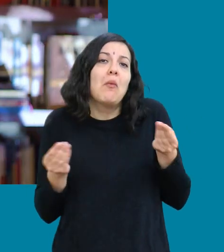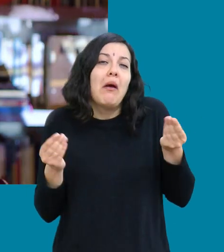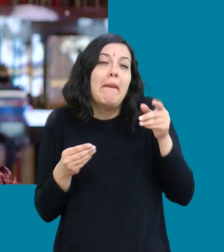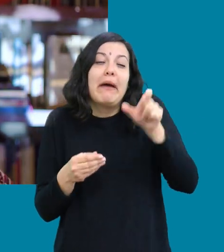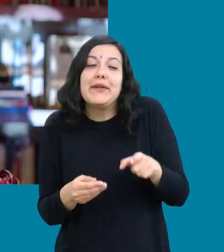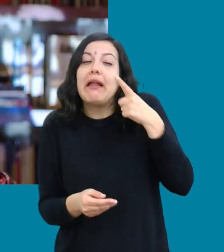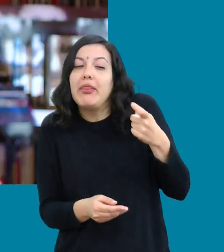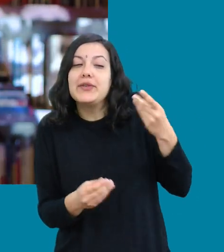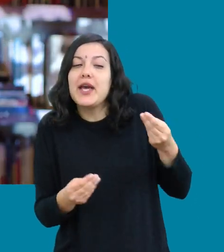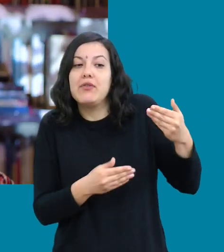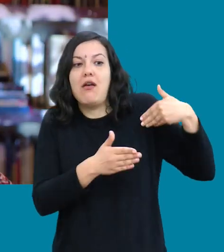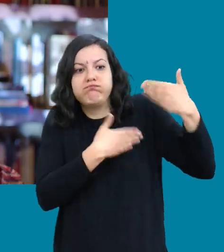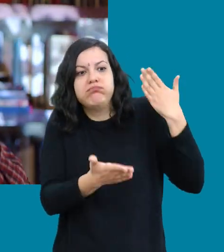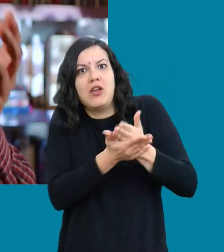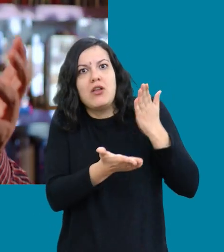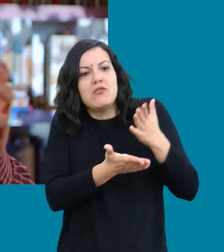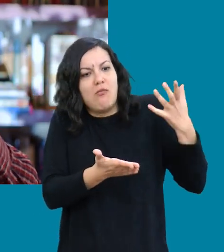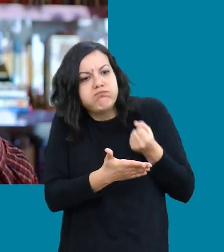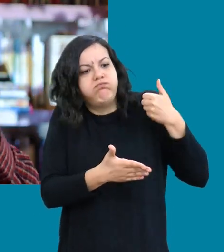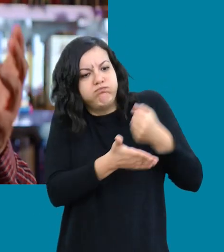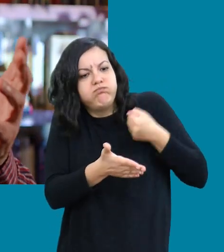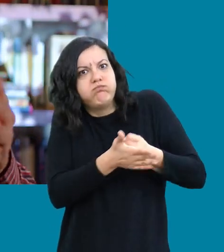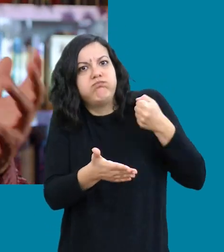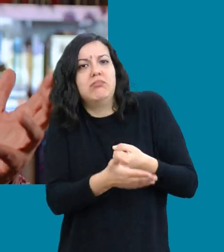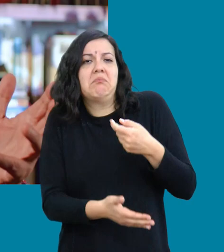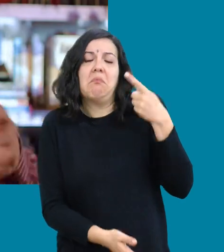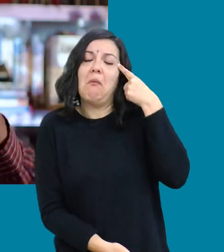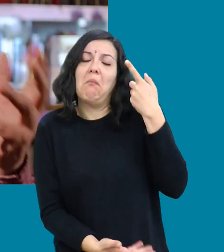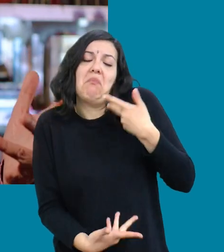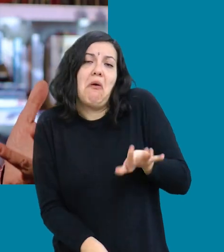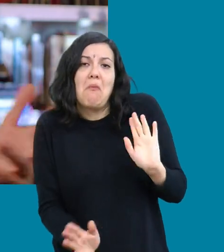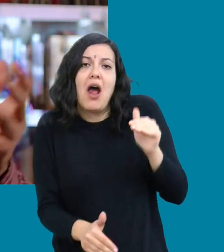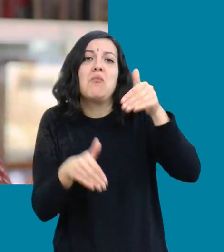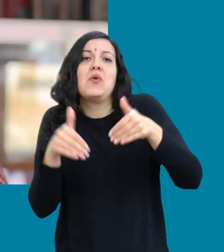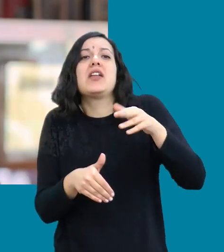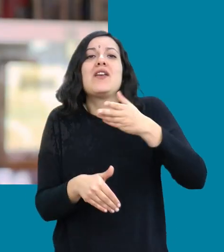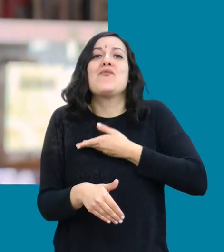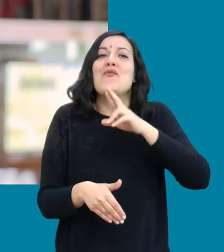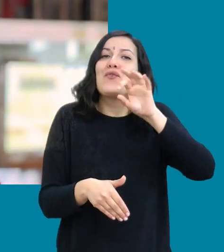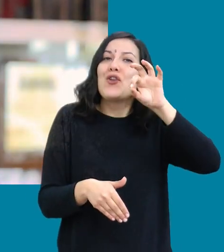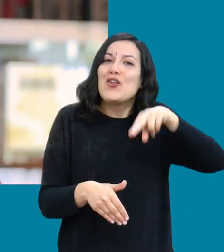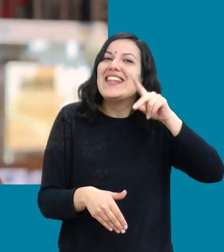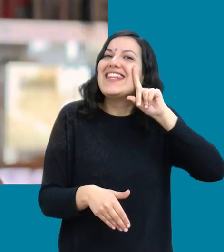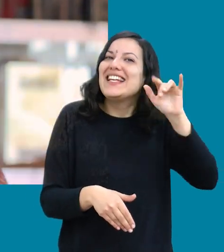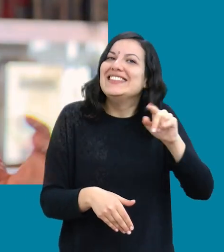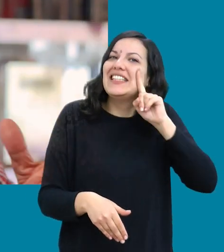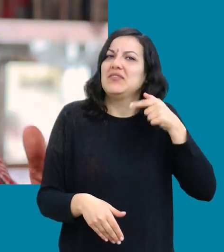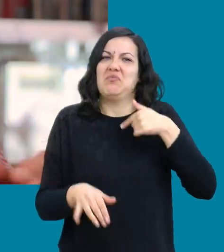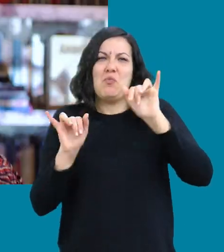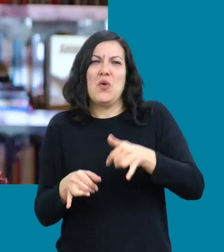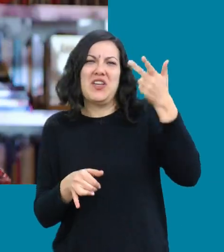que costó mucho tener esos derechos, no parecía nada. Voté por Ricieri y Frondizi. Era un muchacho de 18 años que